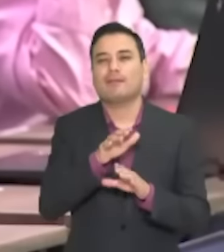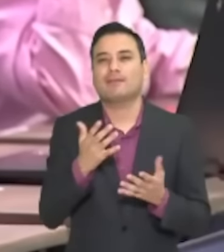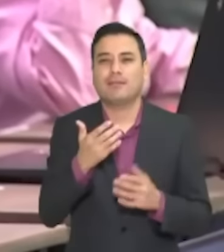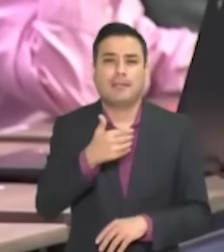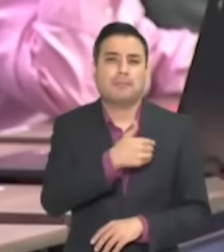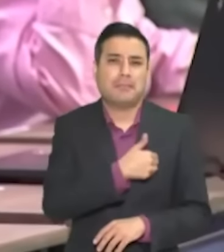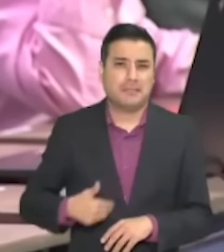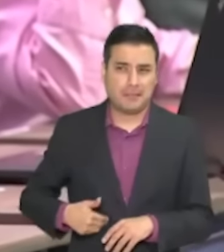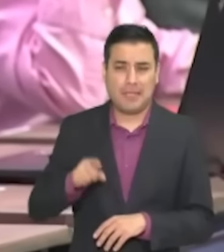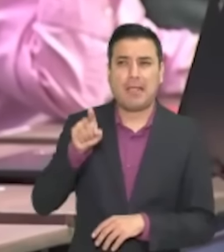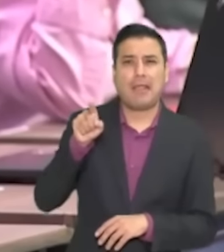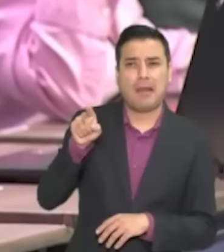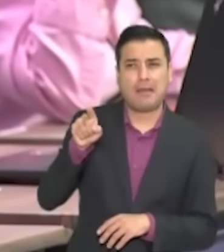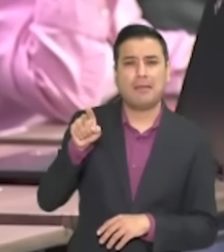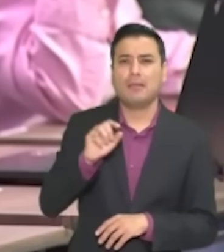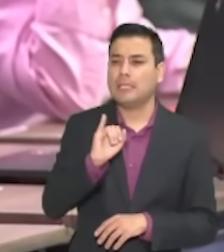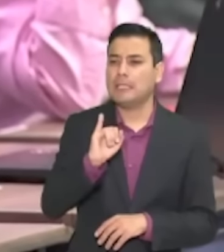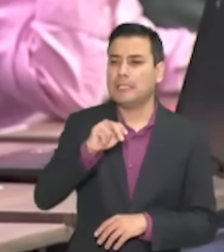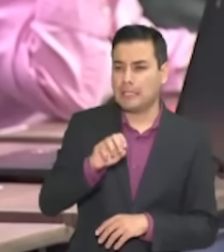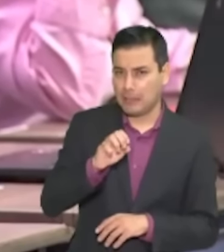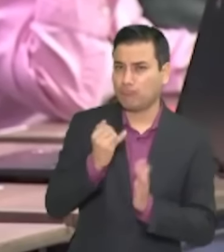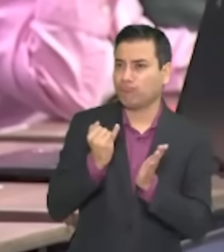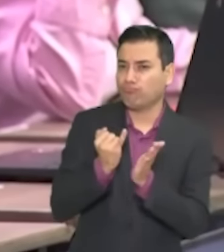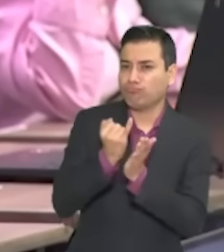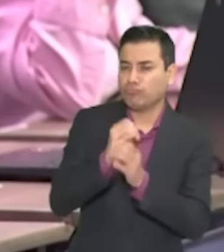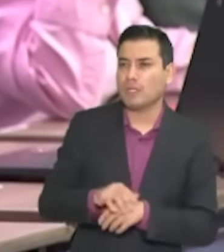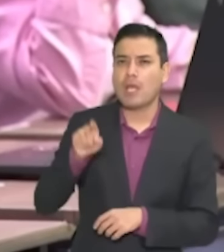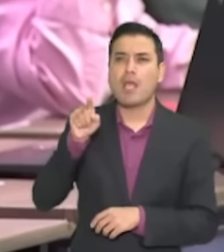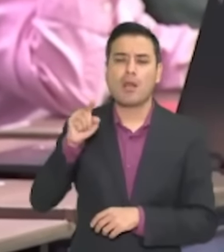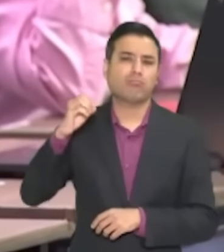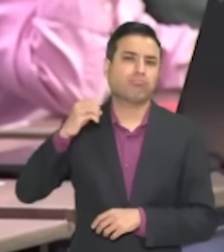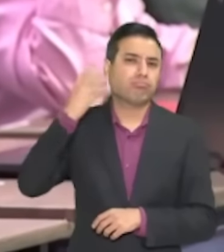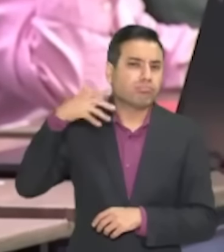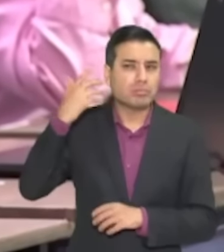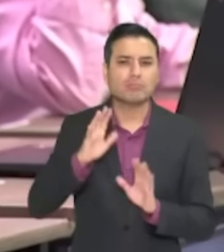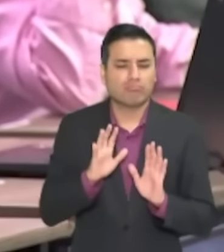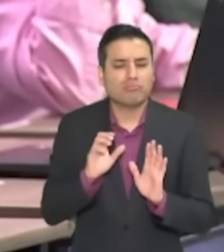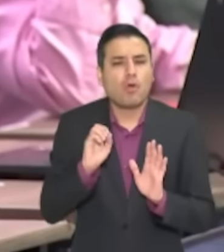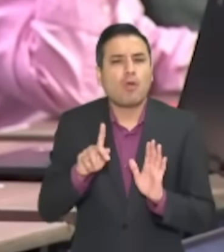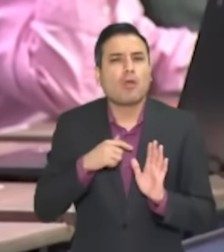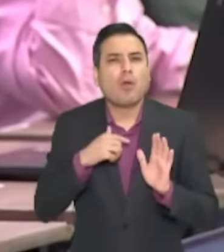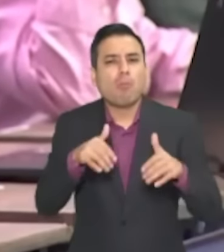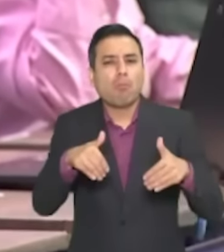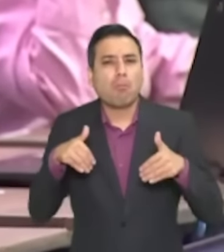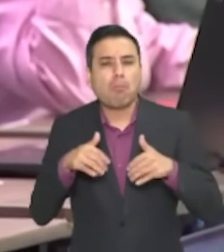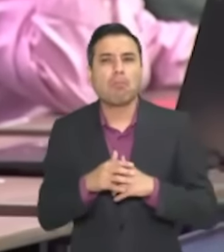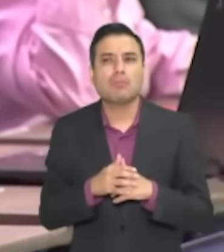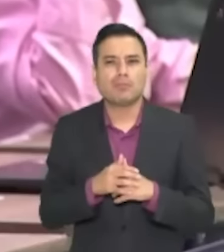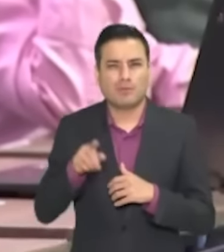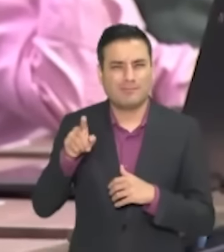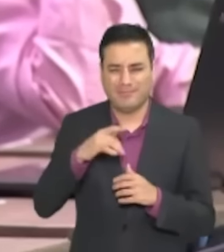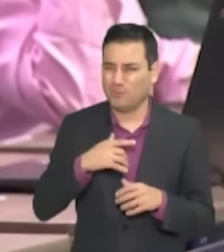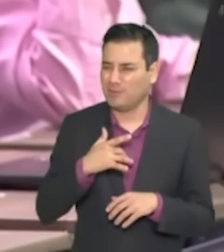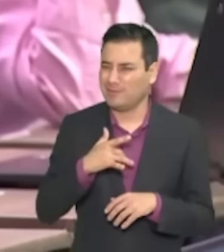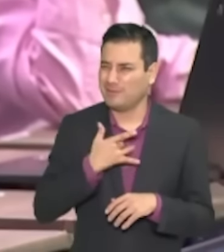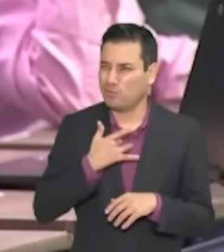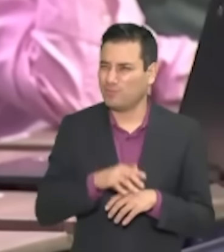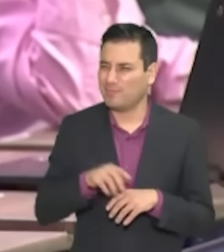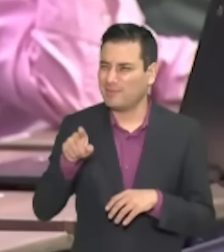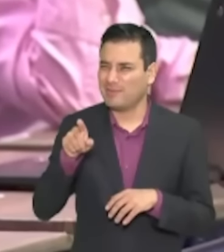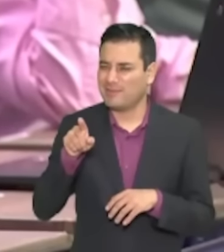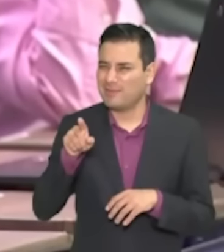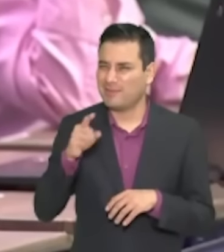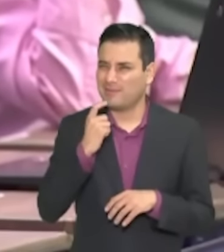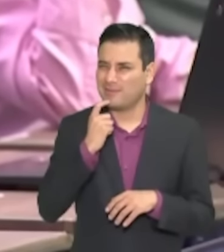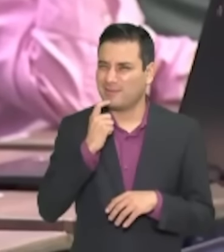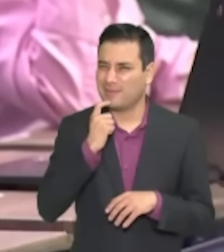el presidente había tomado en cuenta las resoluciones del INE para suspender sus conferencias de prensa. Pareció, consejera, que pues minimizó las acciones